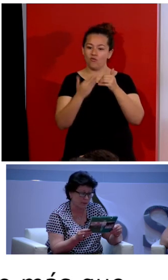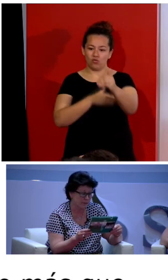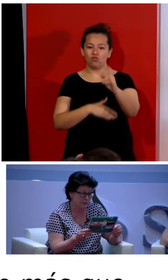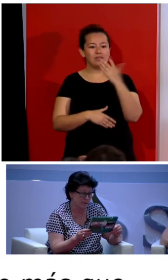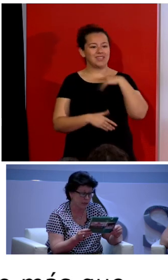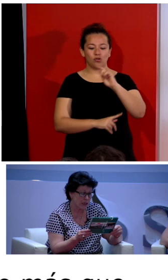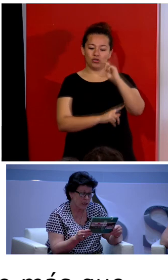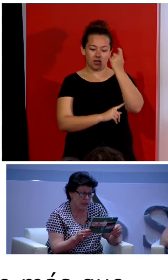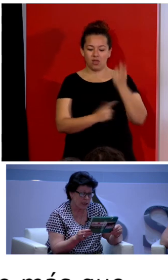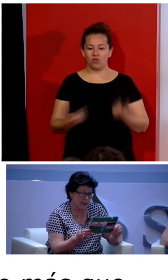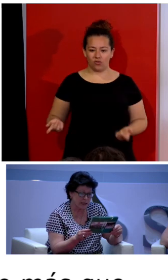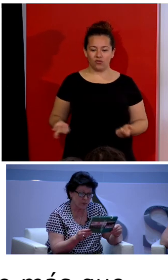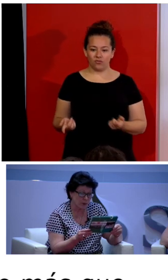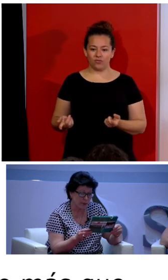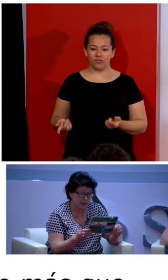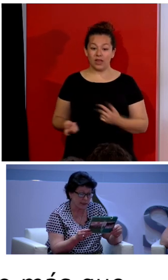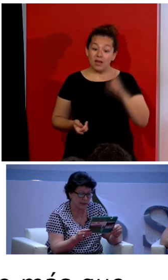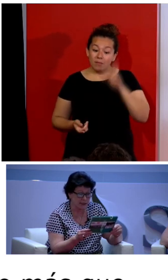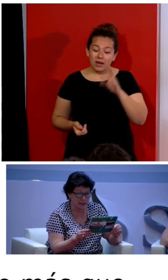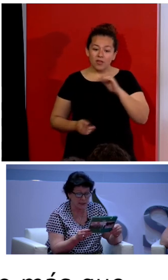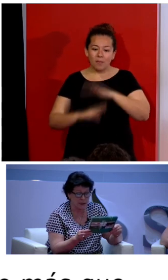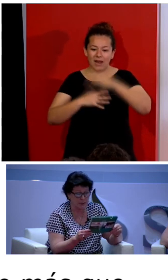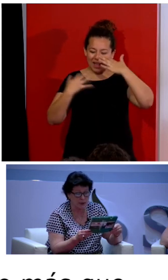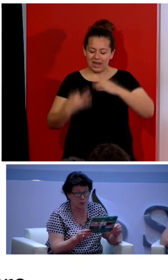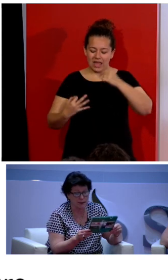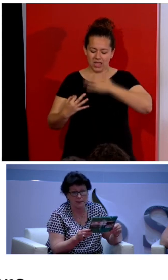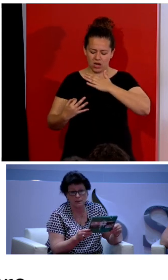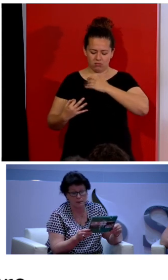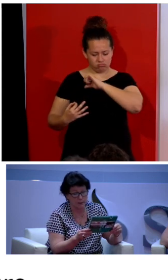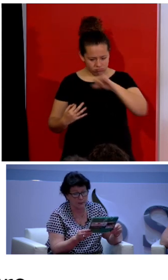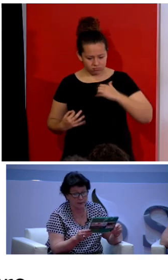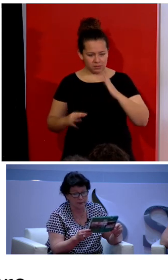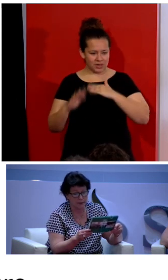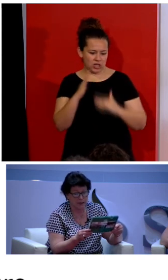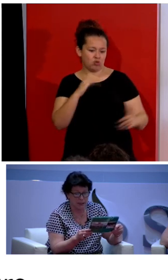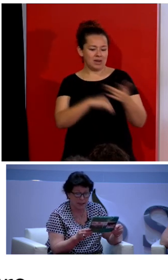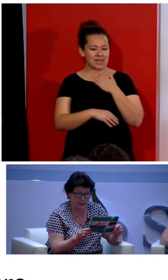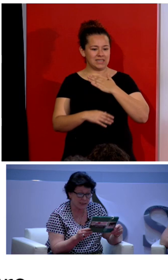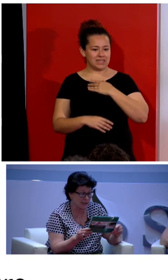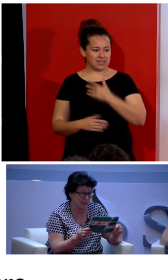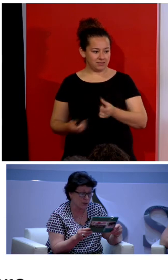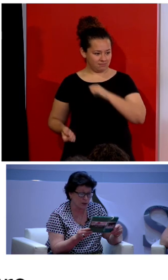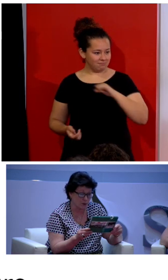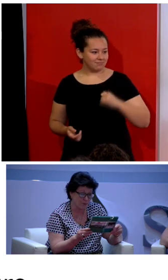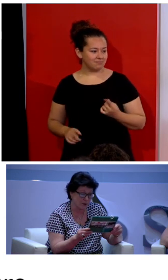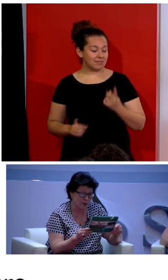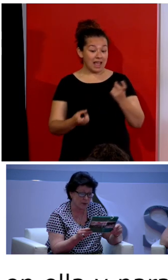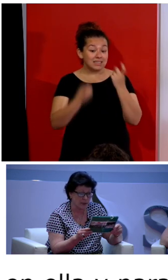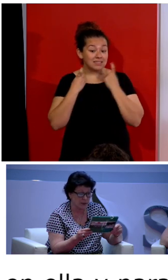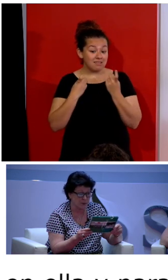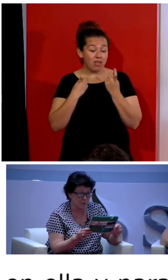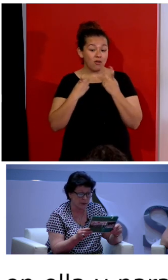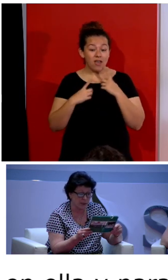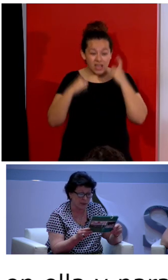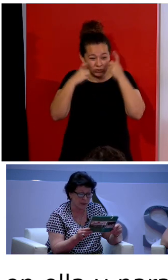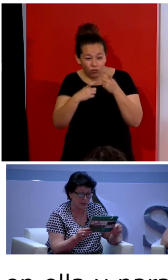conseguida. Le ha servido para creer en ella y para superarse a sí misma. Le ha enseñado que con esfuerzo y